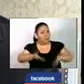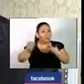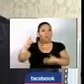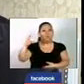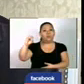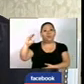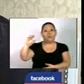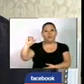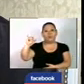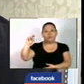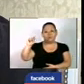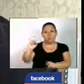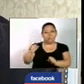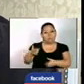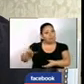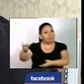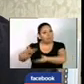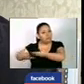a los Estados Unidos